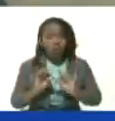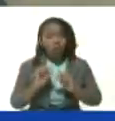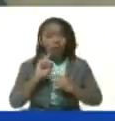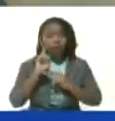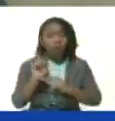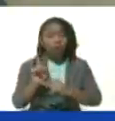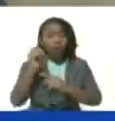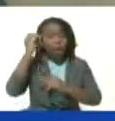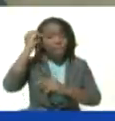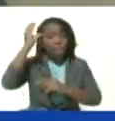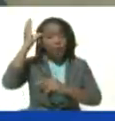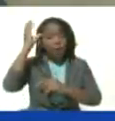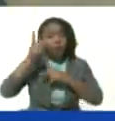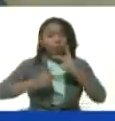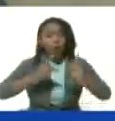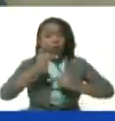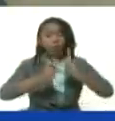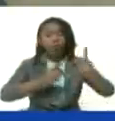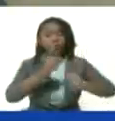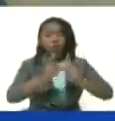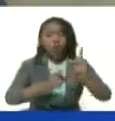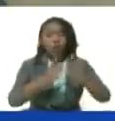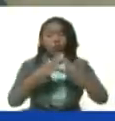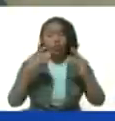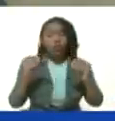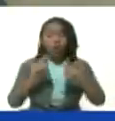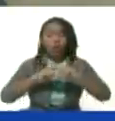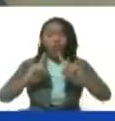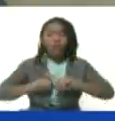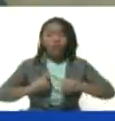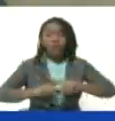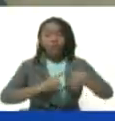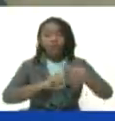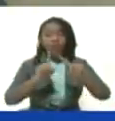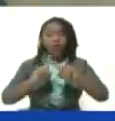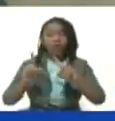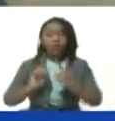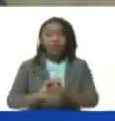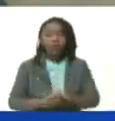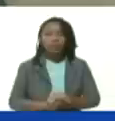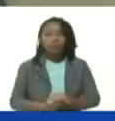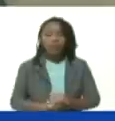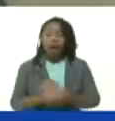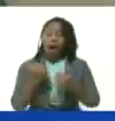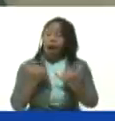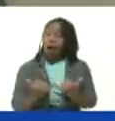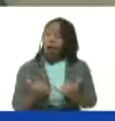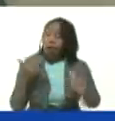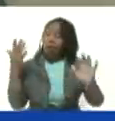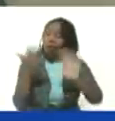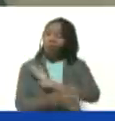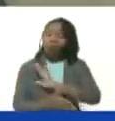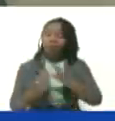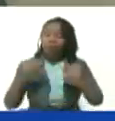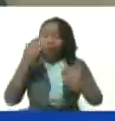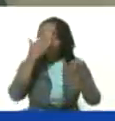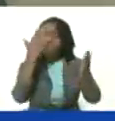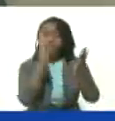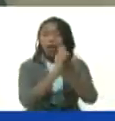su capacidad productiva y toda la diversificación. Ahora, sobre todo, que estamos